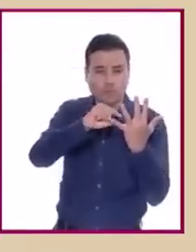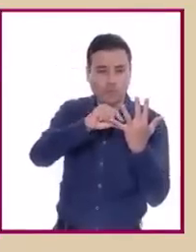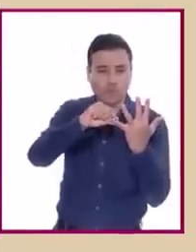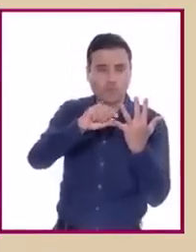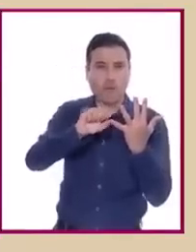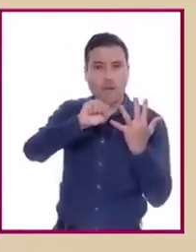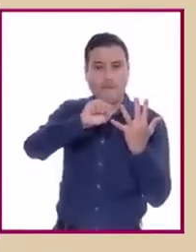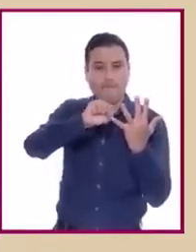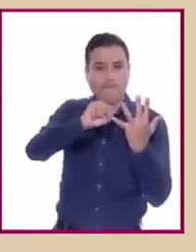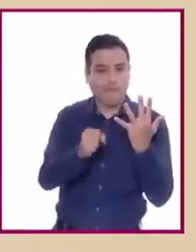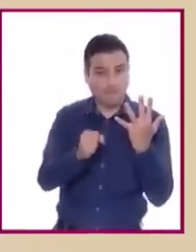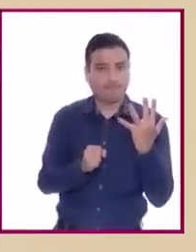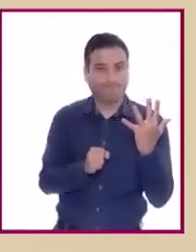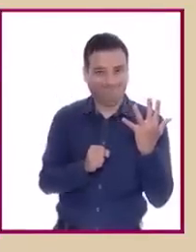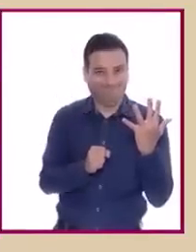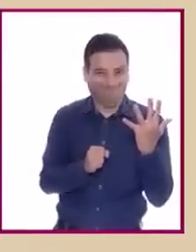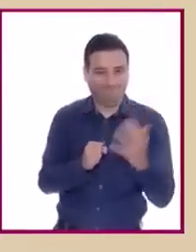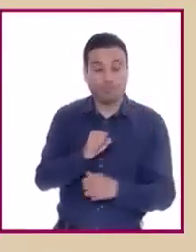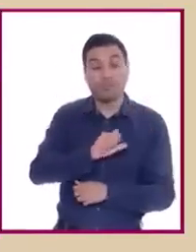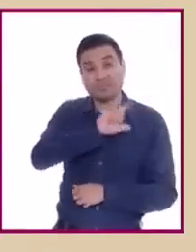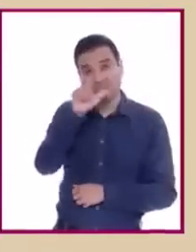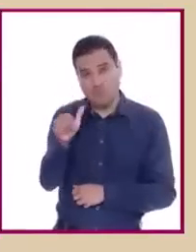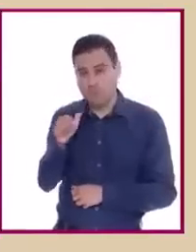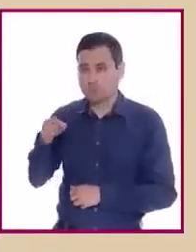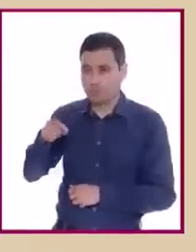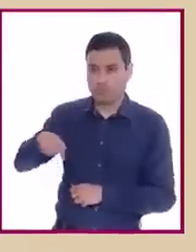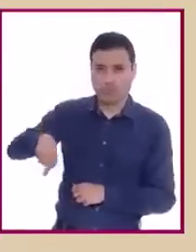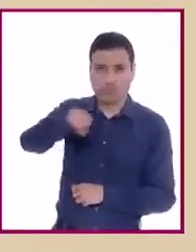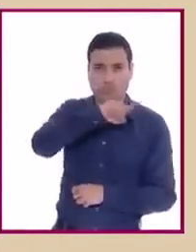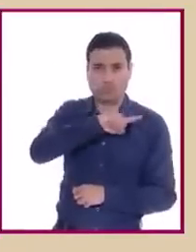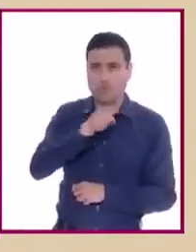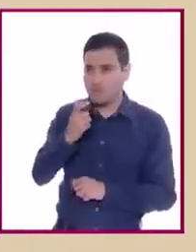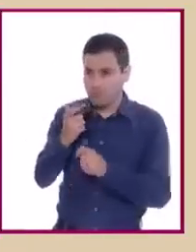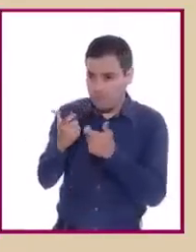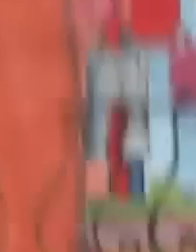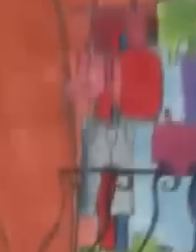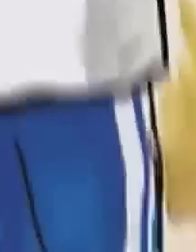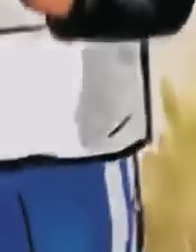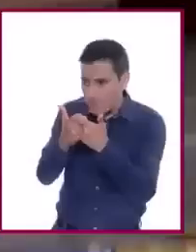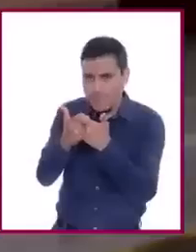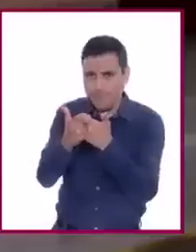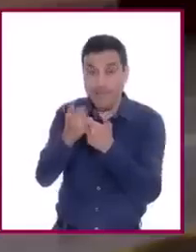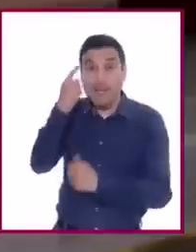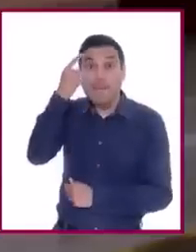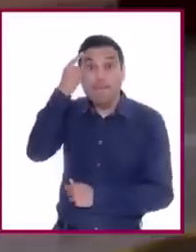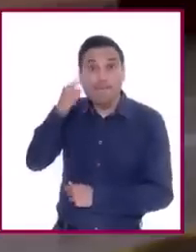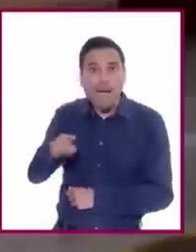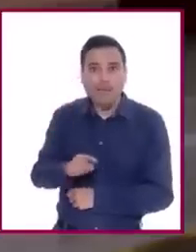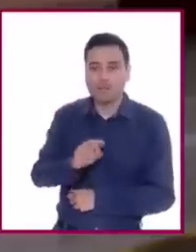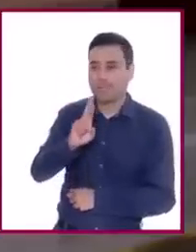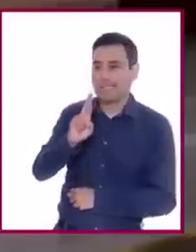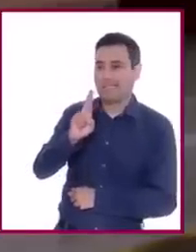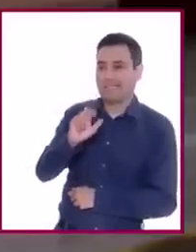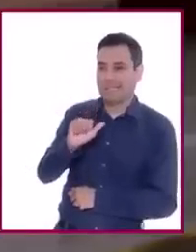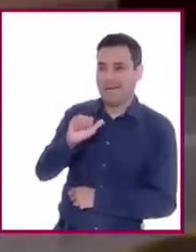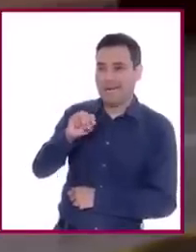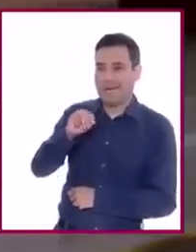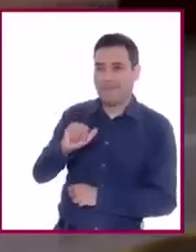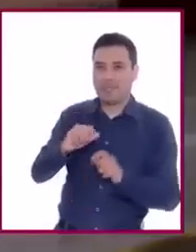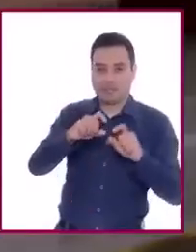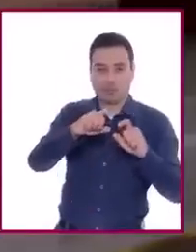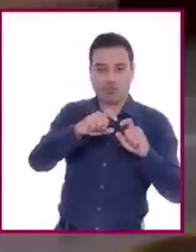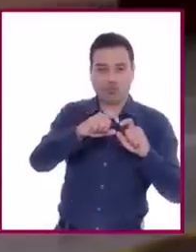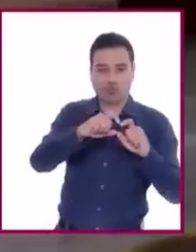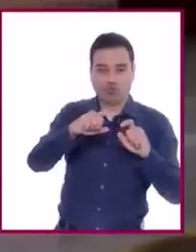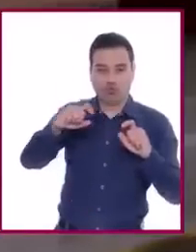reúnen dinero para comprar materiales para poder adornar la rama no sin embargo podemos enfatizar en que